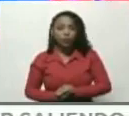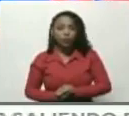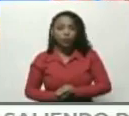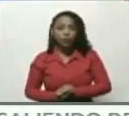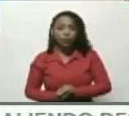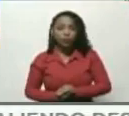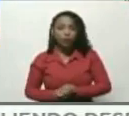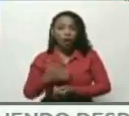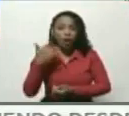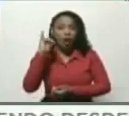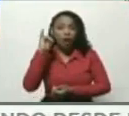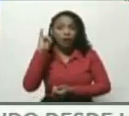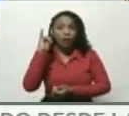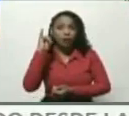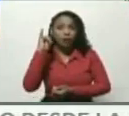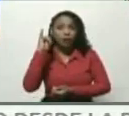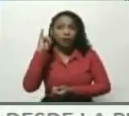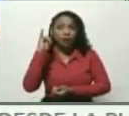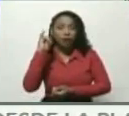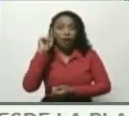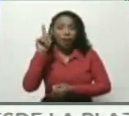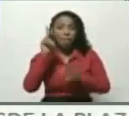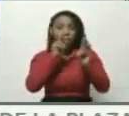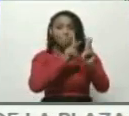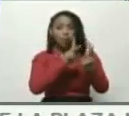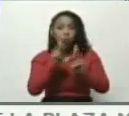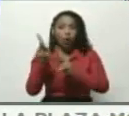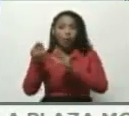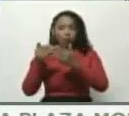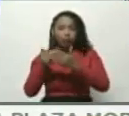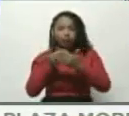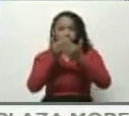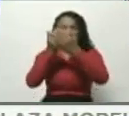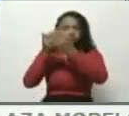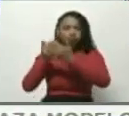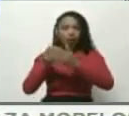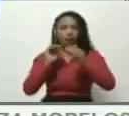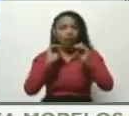tiene entre sus programas de estudio